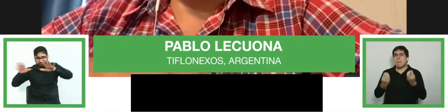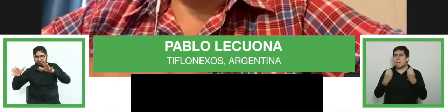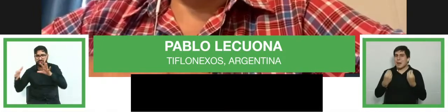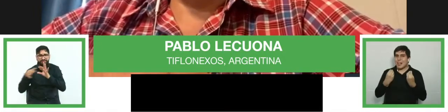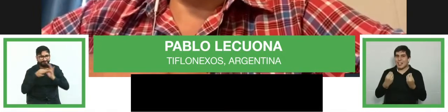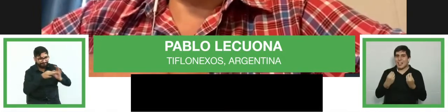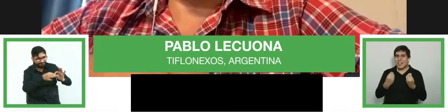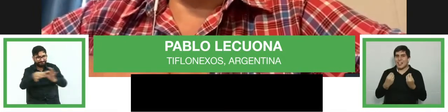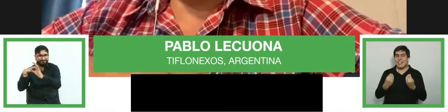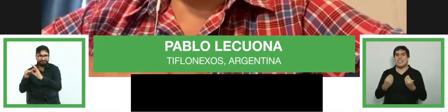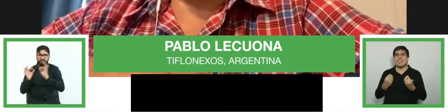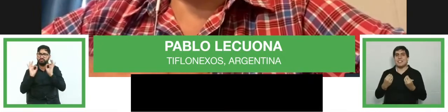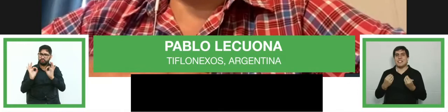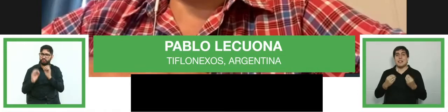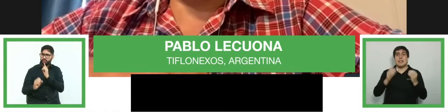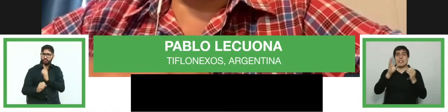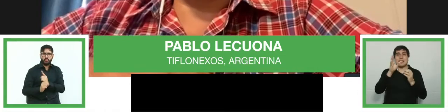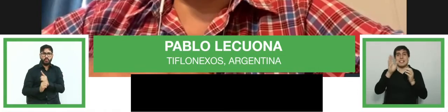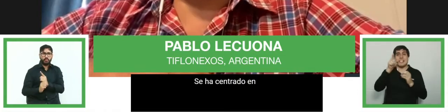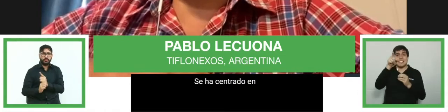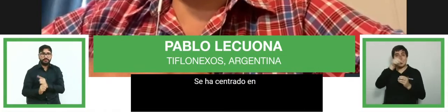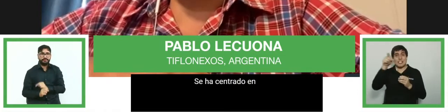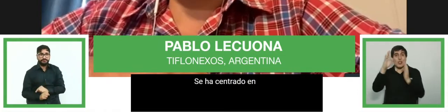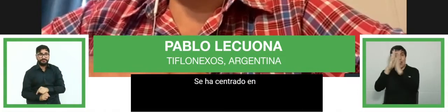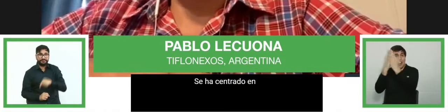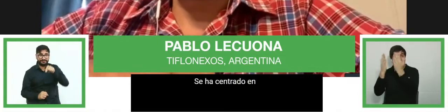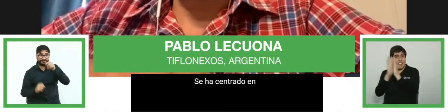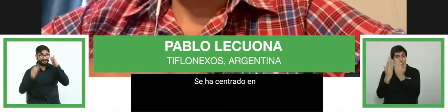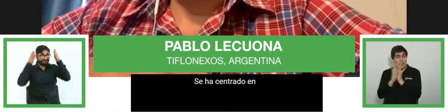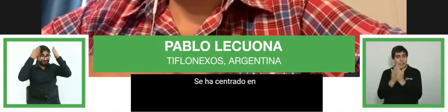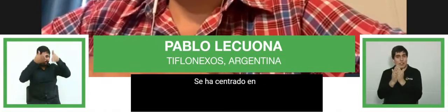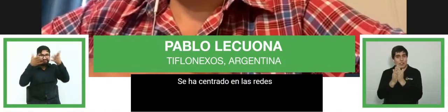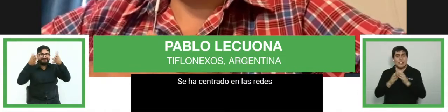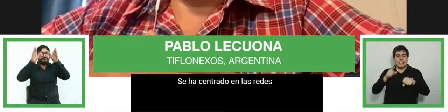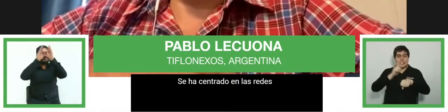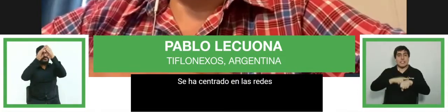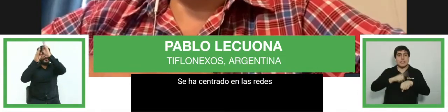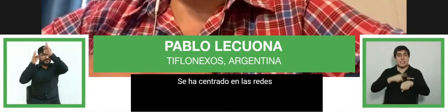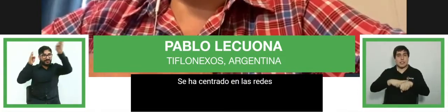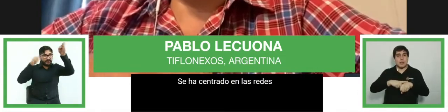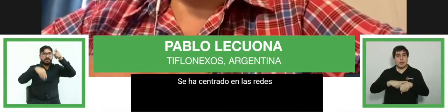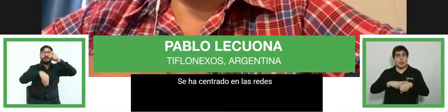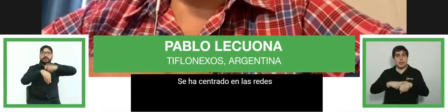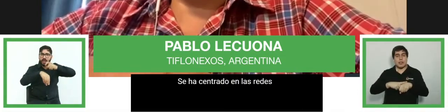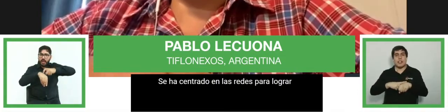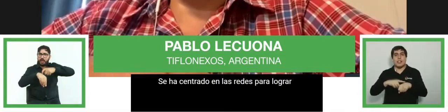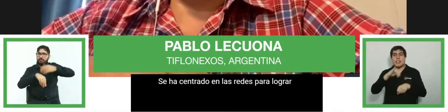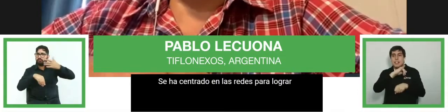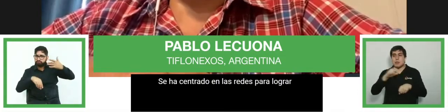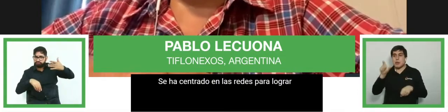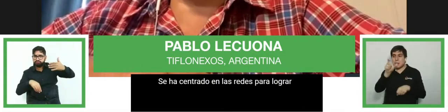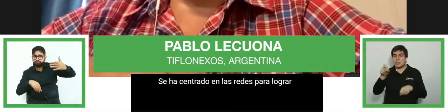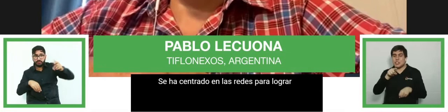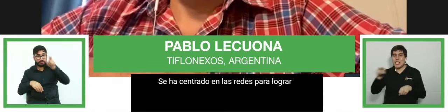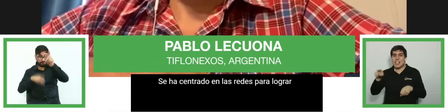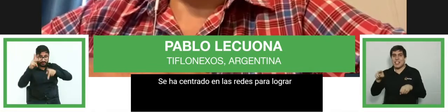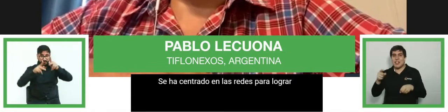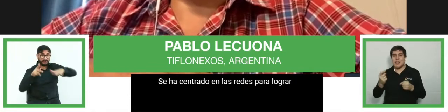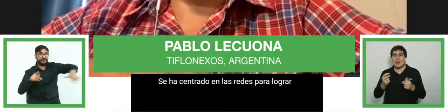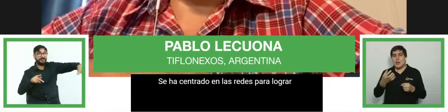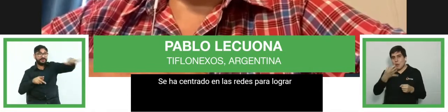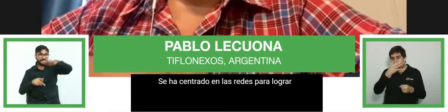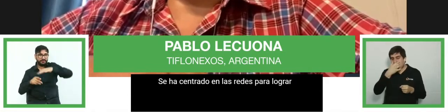que los libros estén a tiempo y los chicos puedan estudiar en igualdad de condiciones. Para esto